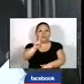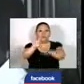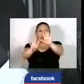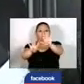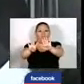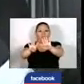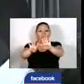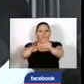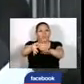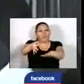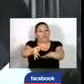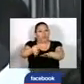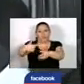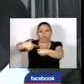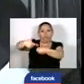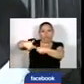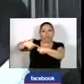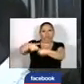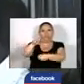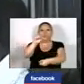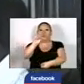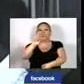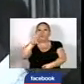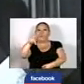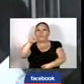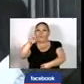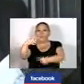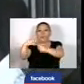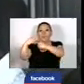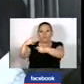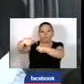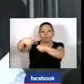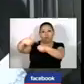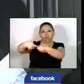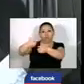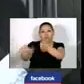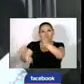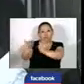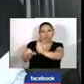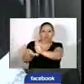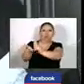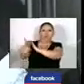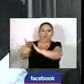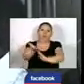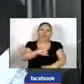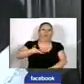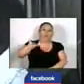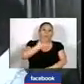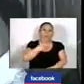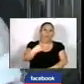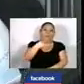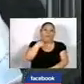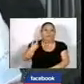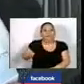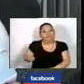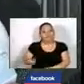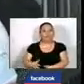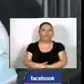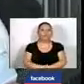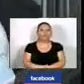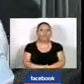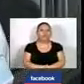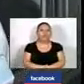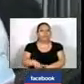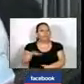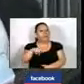La verdad es que todo lo que sube en precios nos afecta directamente al bolsillo, pues a todos. Entonces,